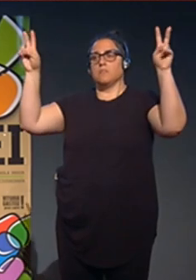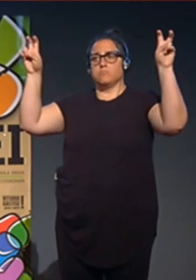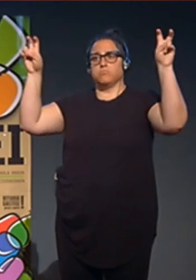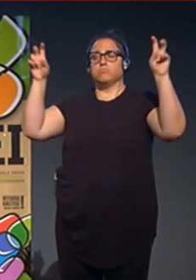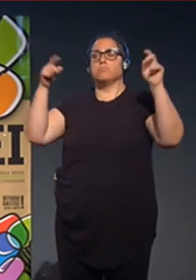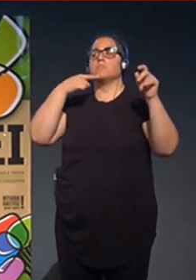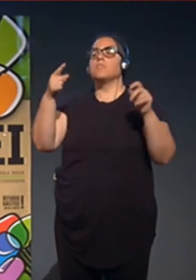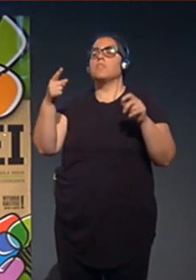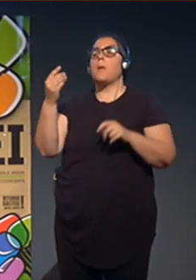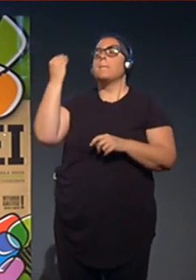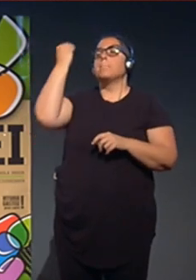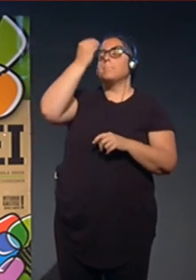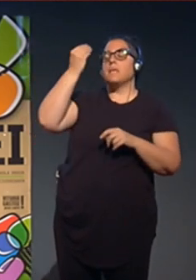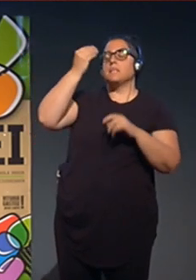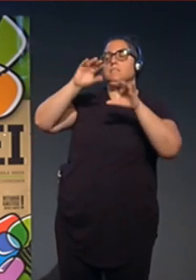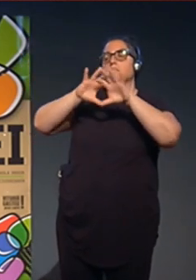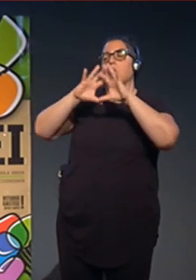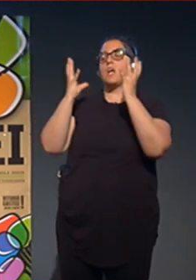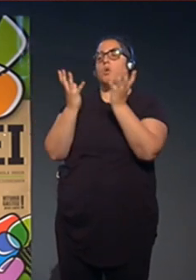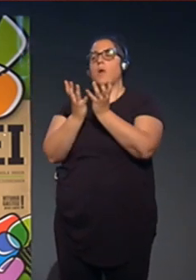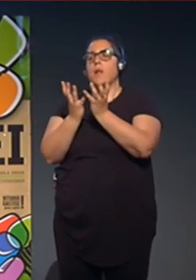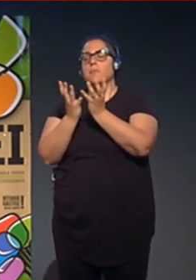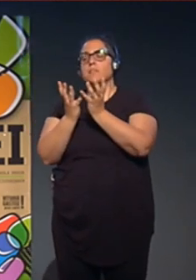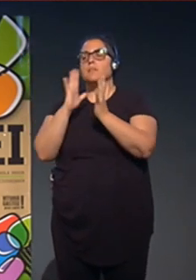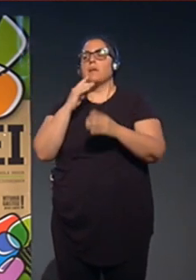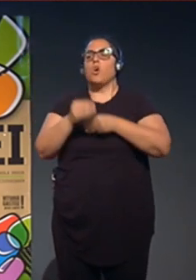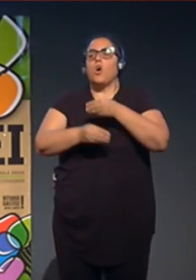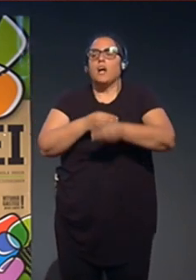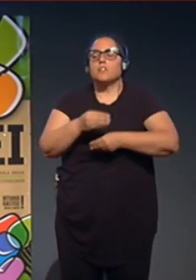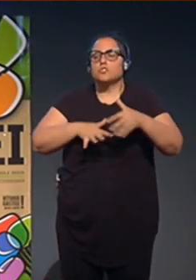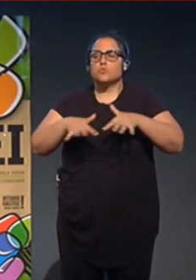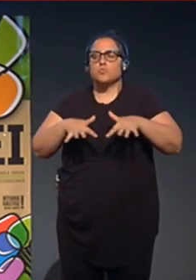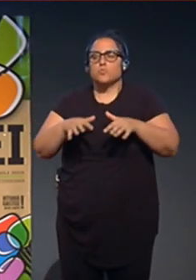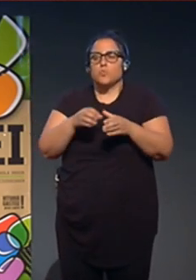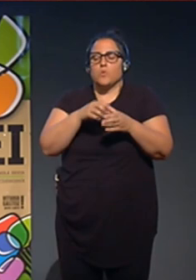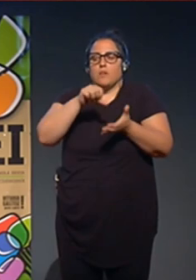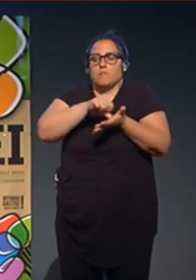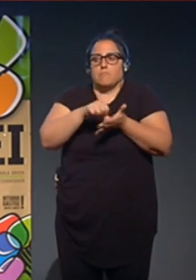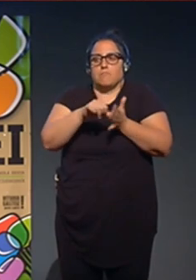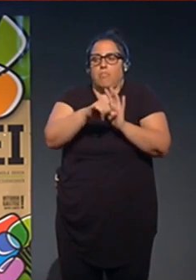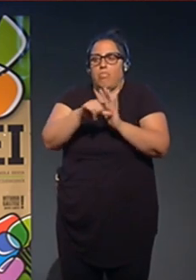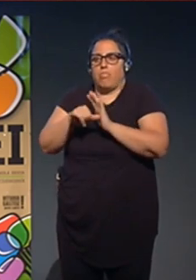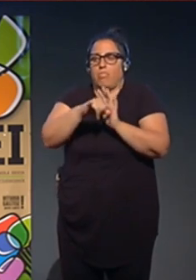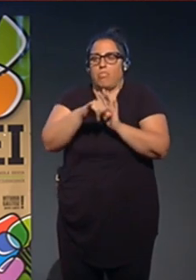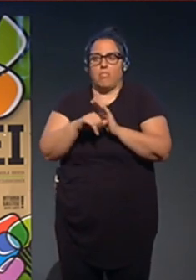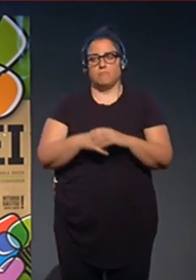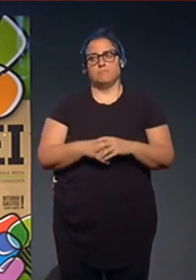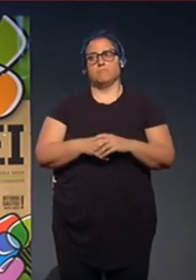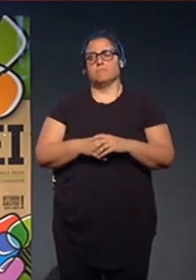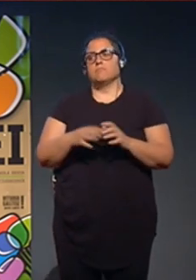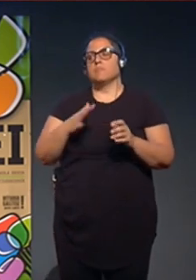válido hoy es piensa globalmente y actúa localmente eh No se trata solamente de saber